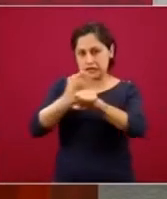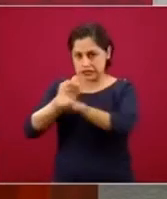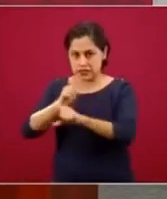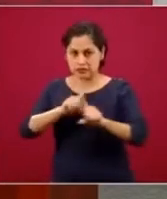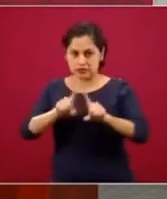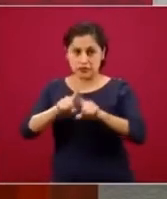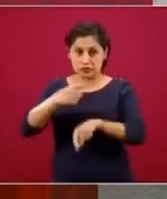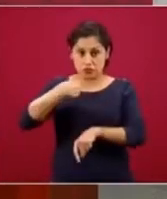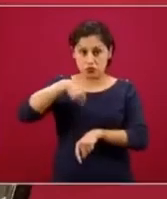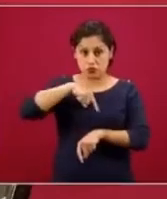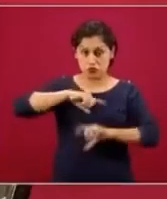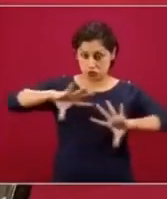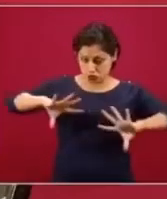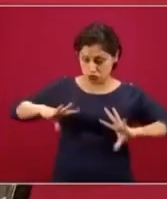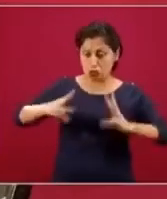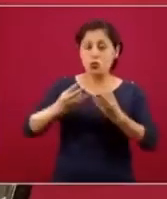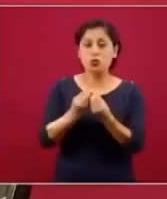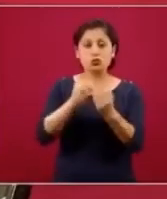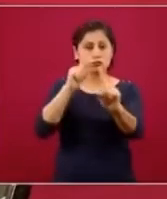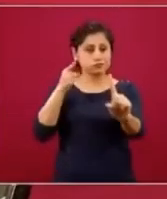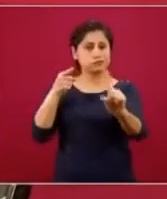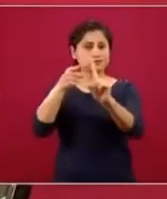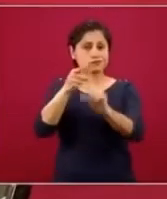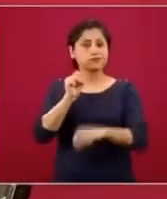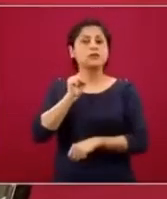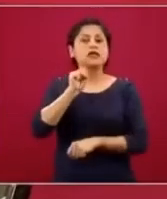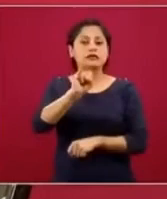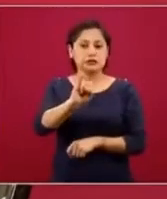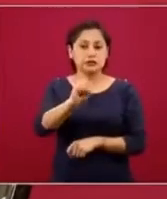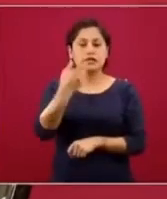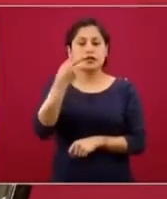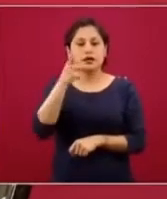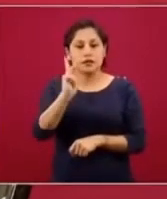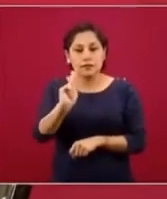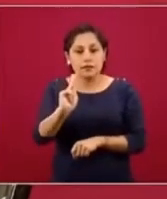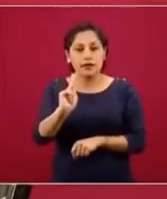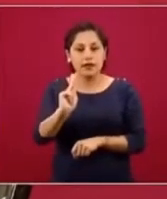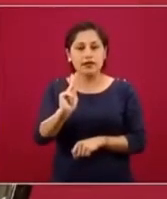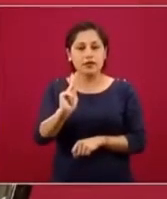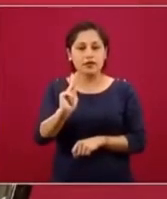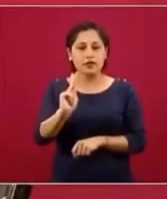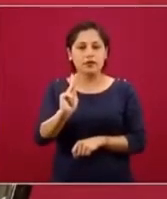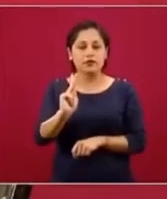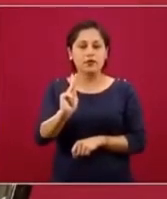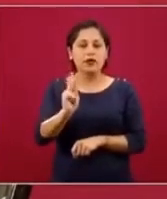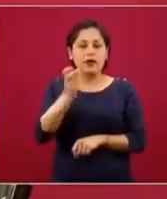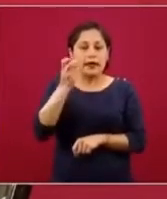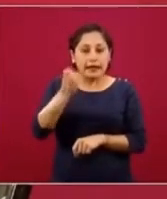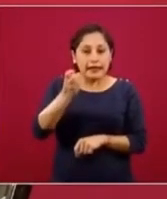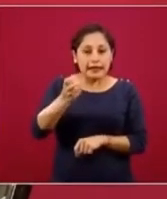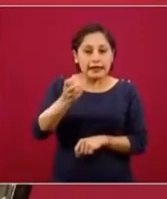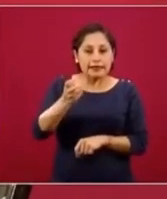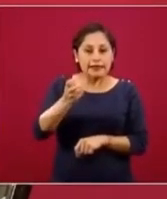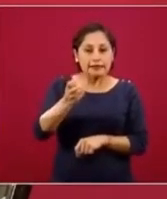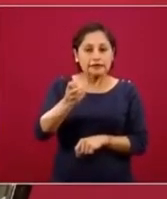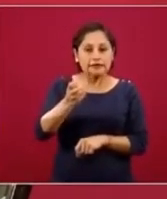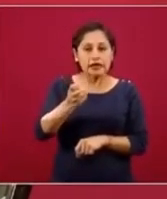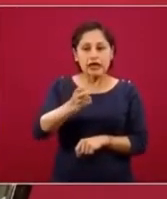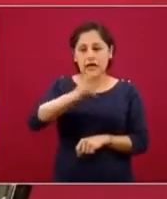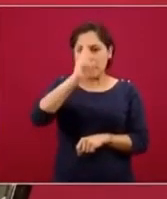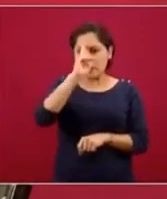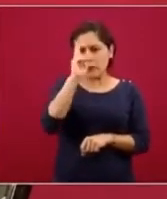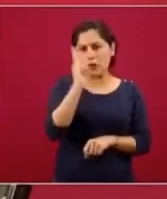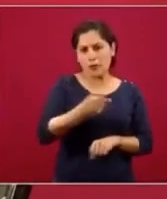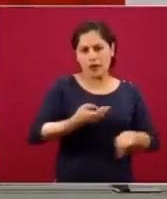tenemos, pero también hemos destacado que eso no debe interpretarse como una restricción para los gobiernos